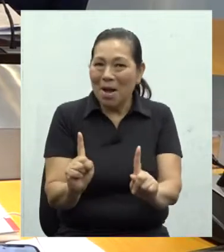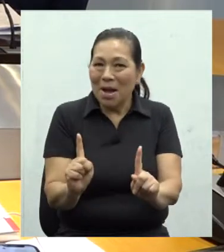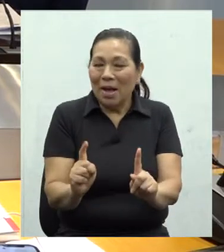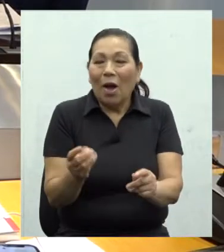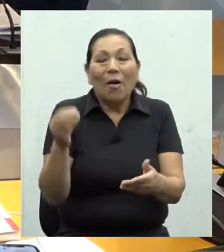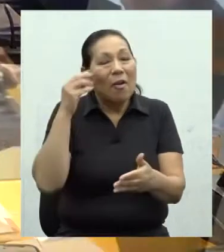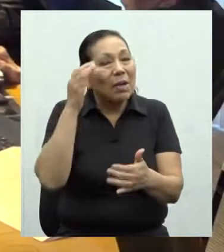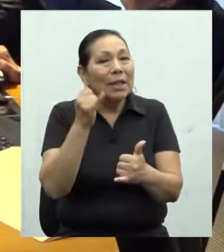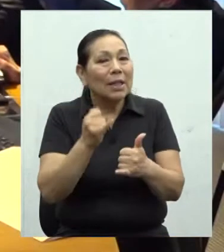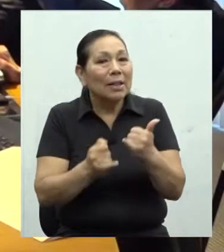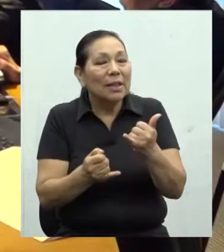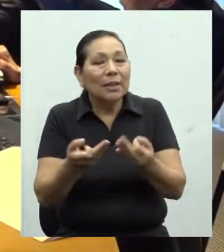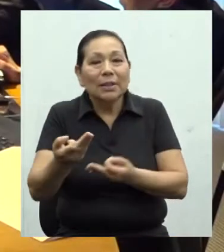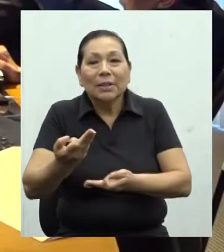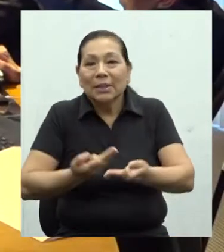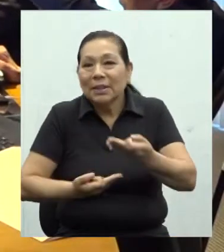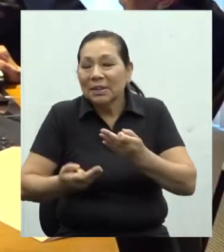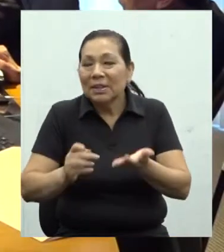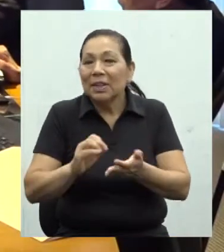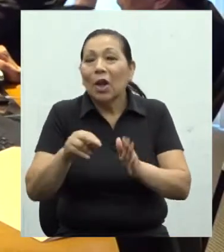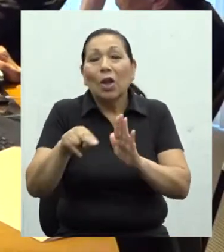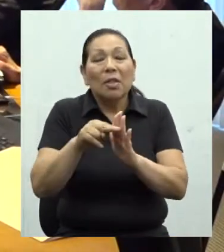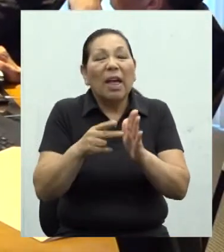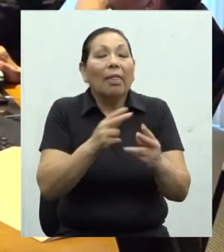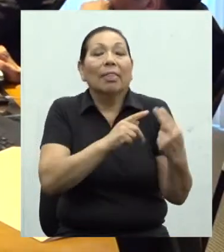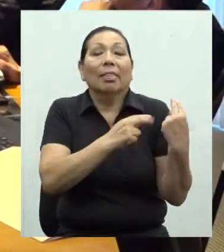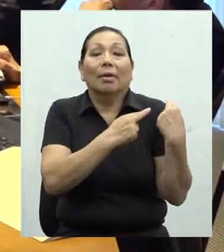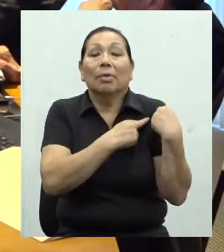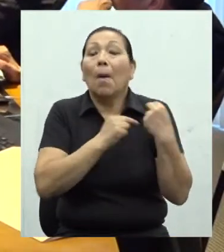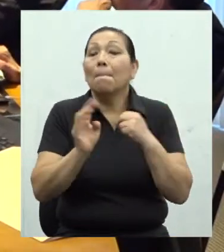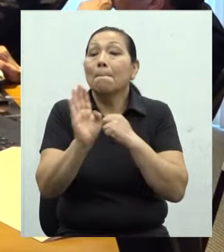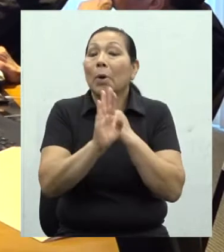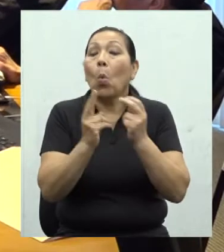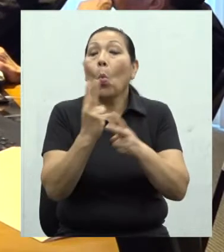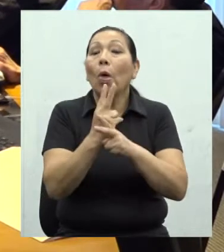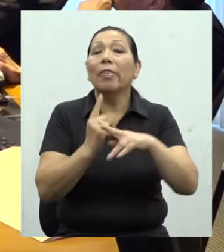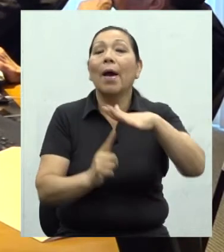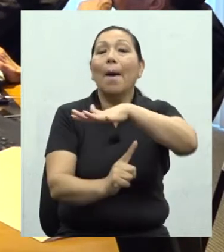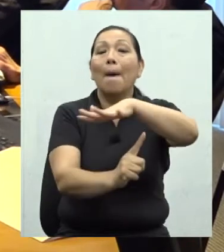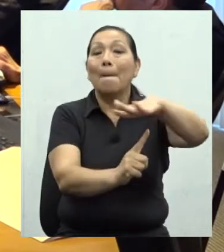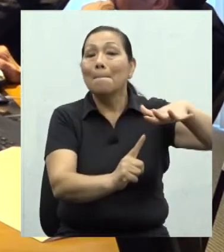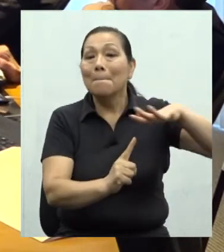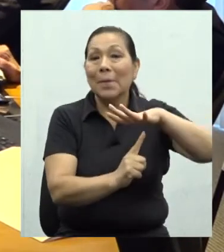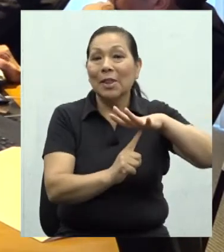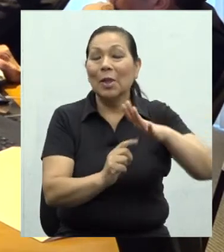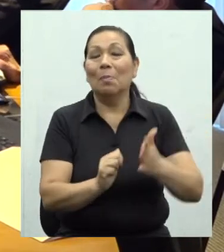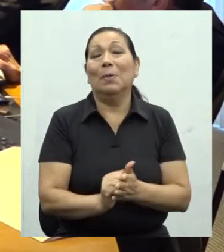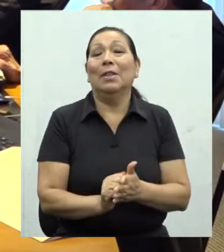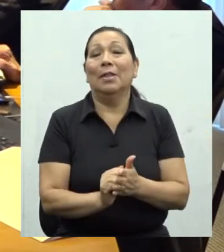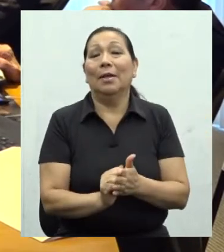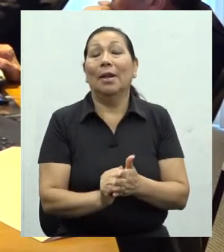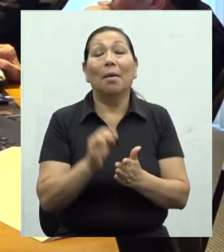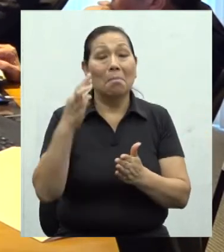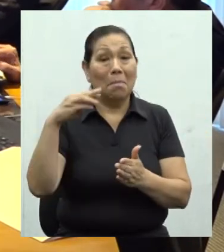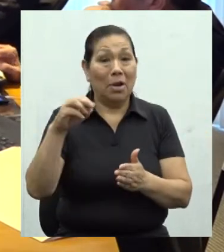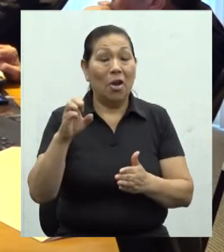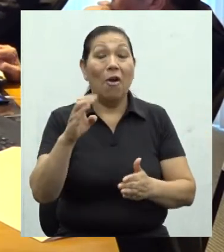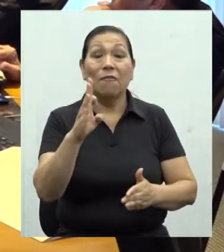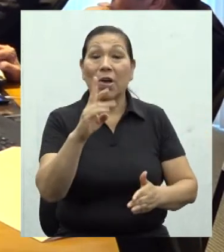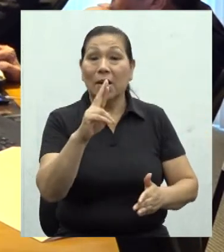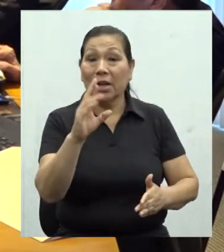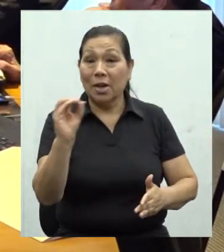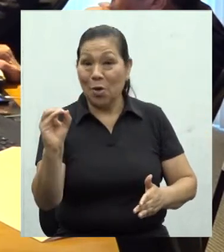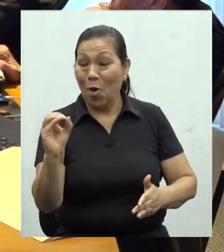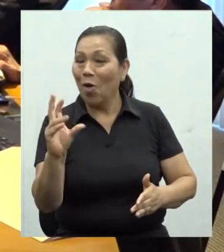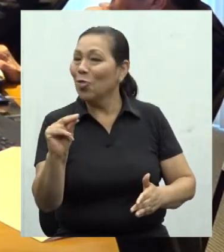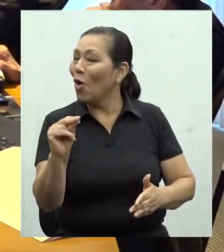siquiera con la finalidad de financiar la noble tarea de proteger el medio ambiente. Cabe precisar que el magistrado Ferrero